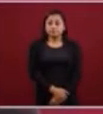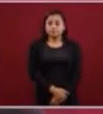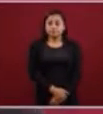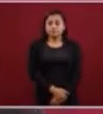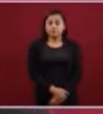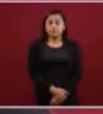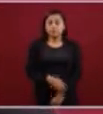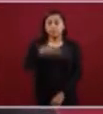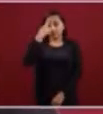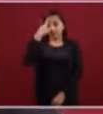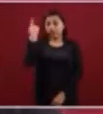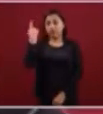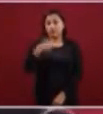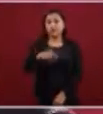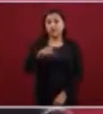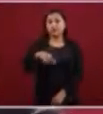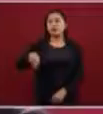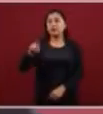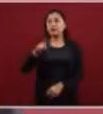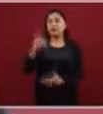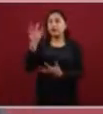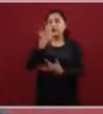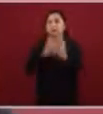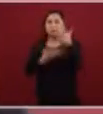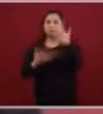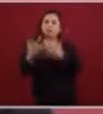mezclar las cosas, ¿no?